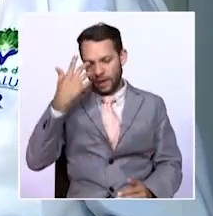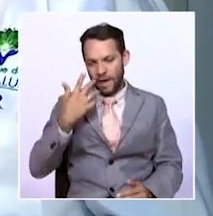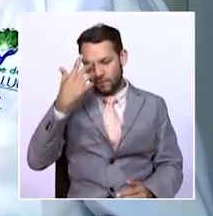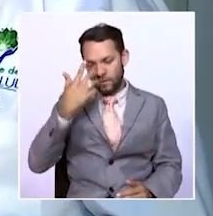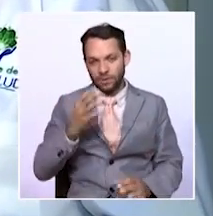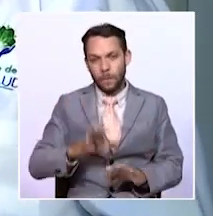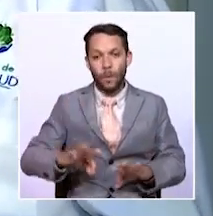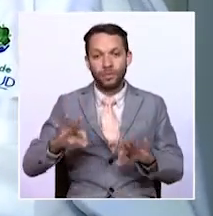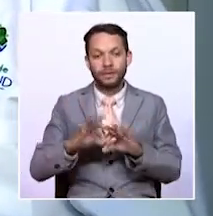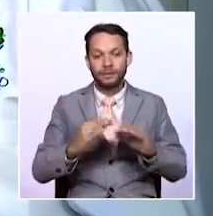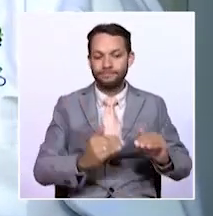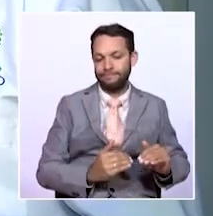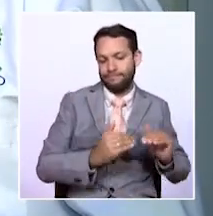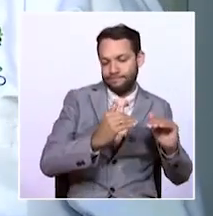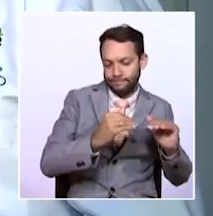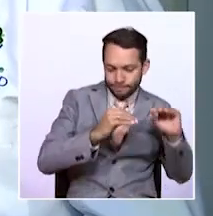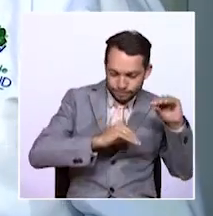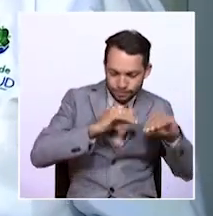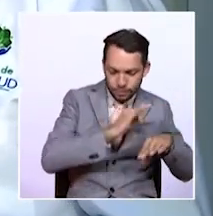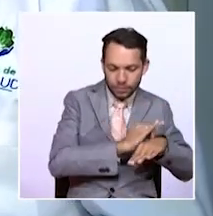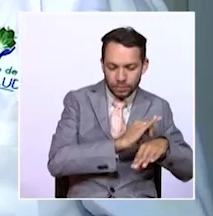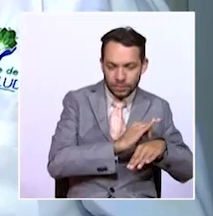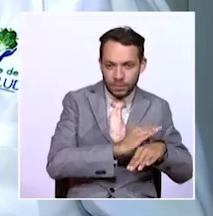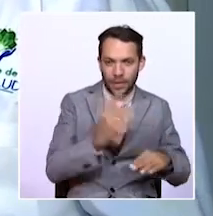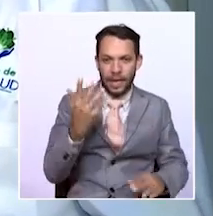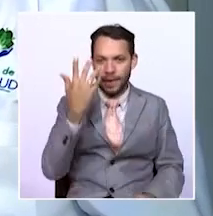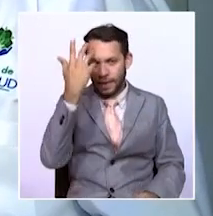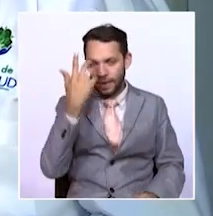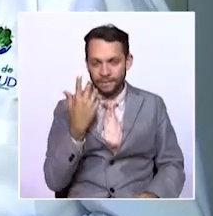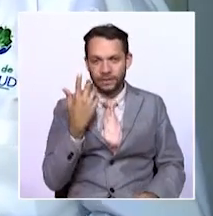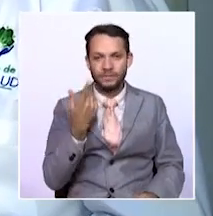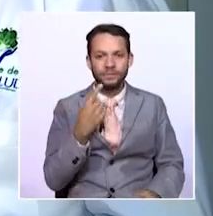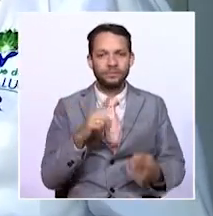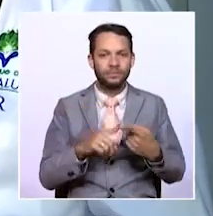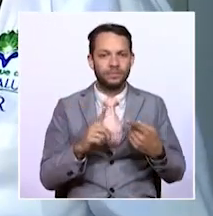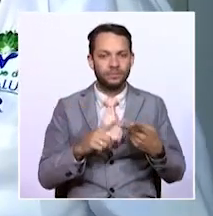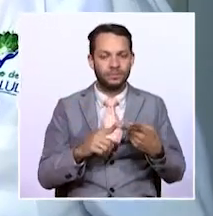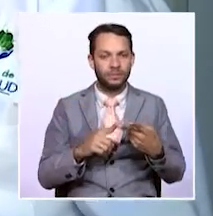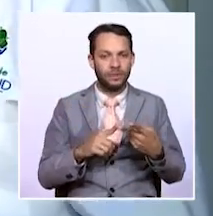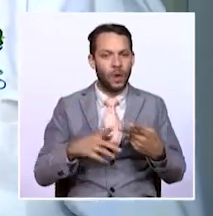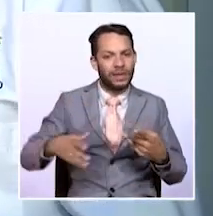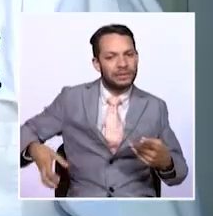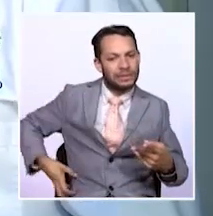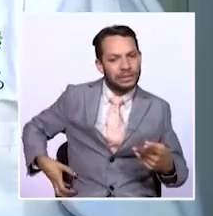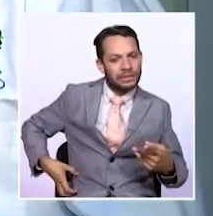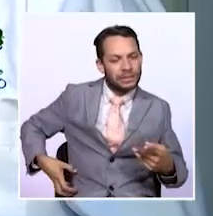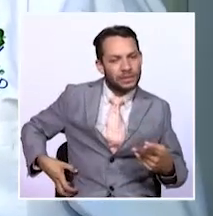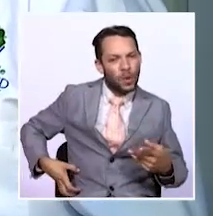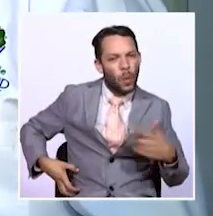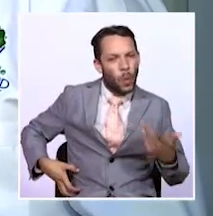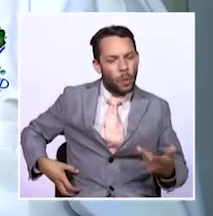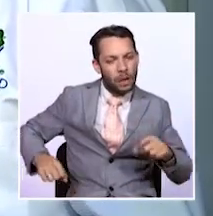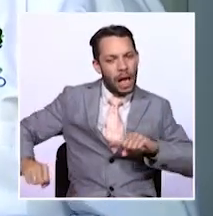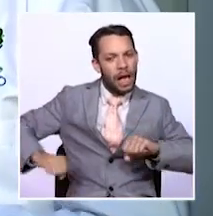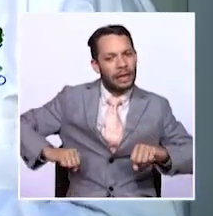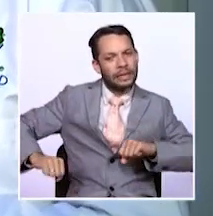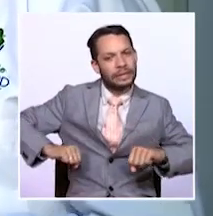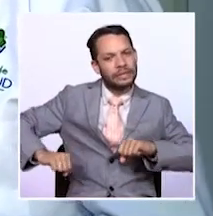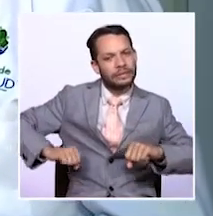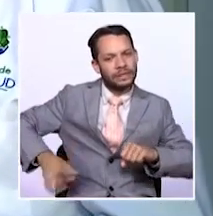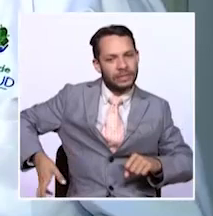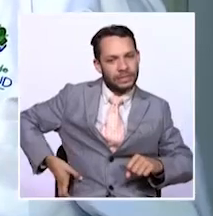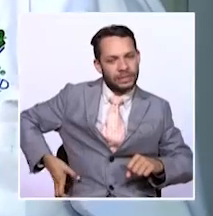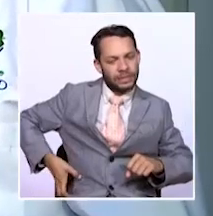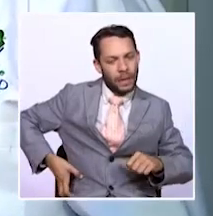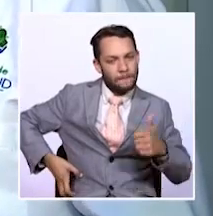supremamente importantes. Un uroanálisis, pruebas de función renal, diferentes otros